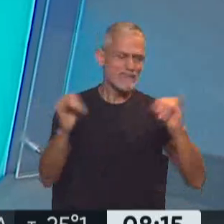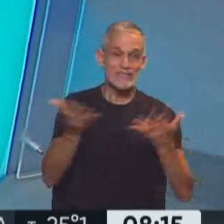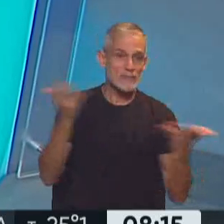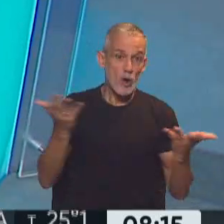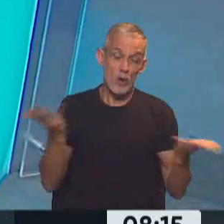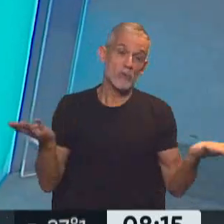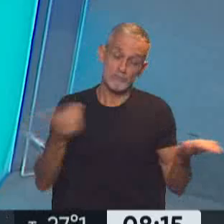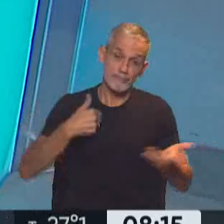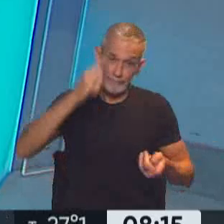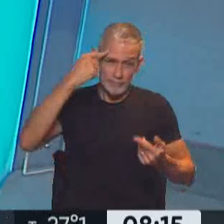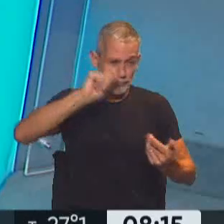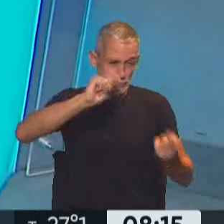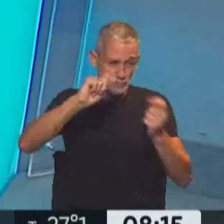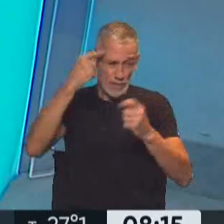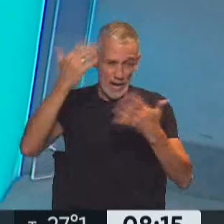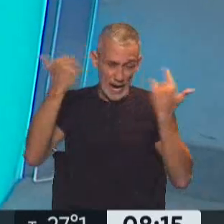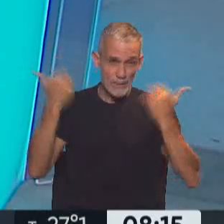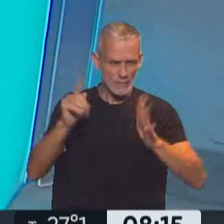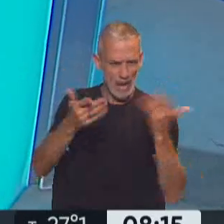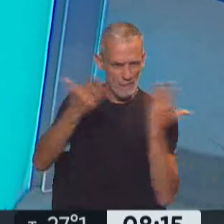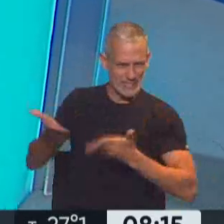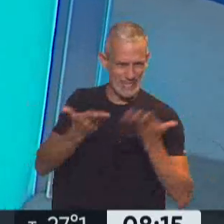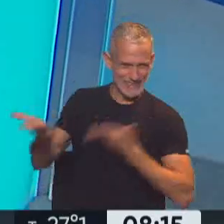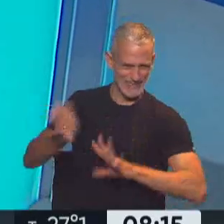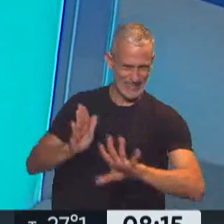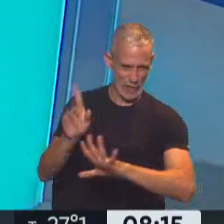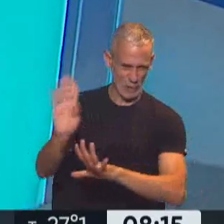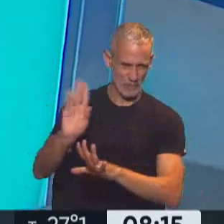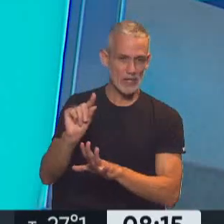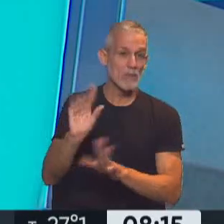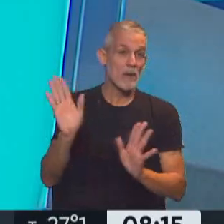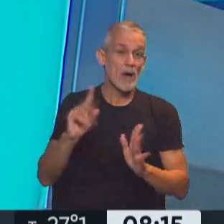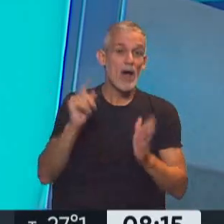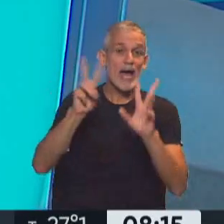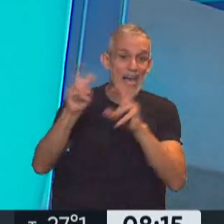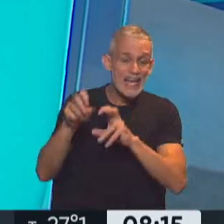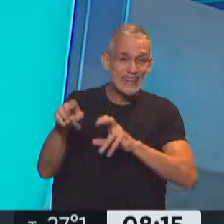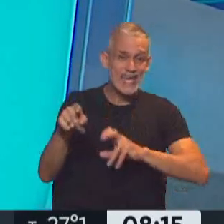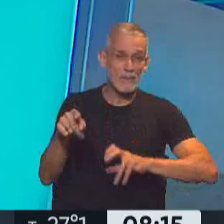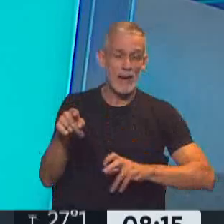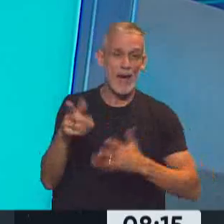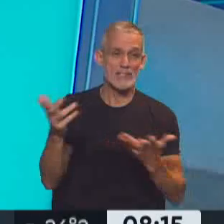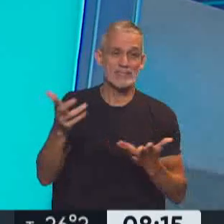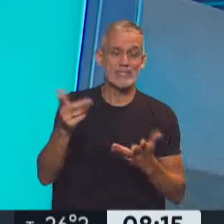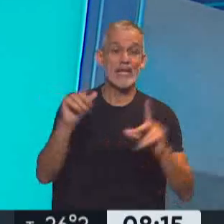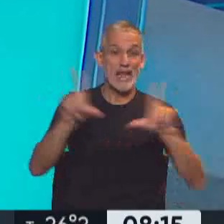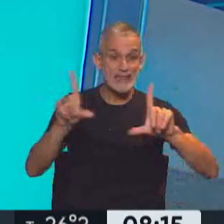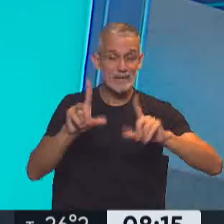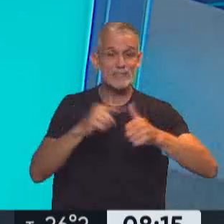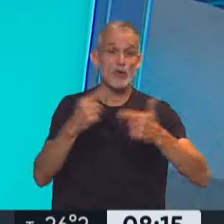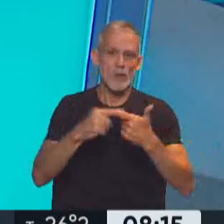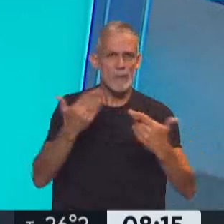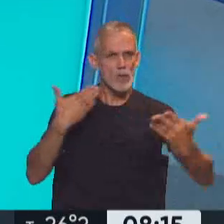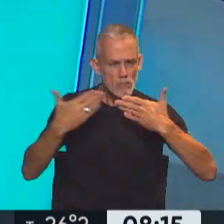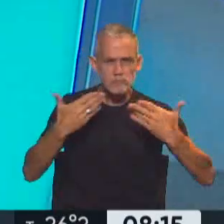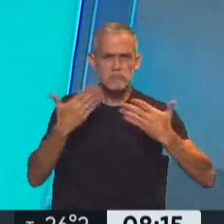bueno, habrá que deconstruirse. Ya vamos a presentar a nuestro invitado porque es interesante poder plantear estos temas también en la televisión y poder